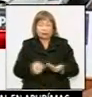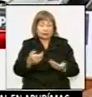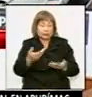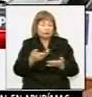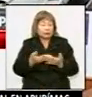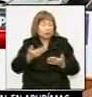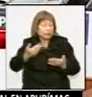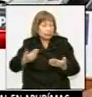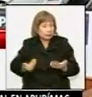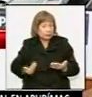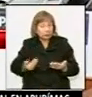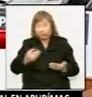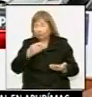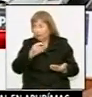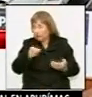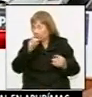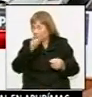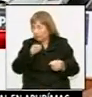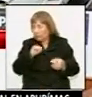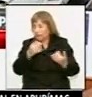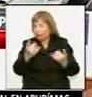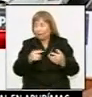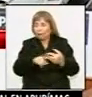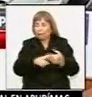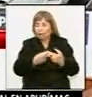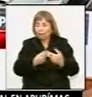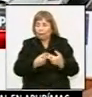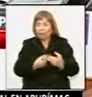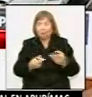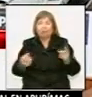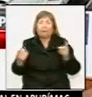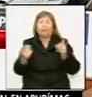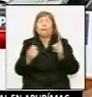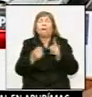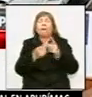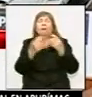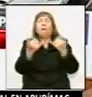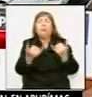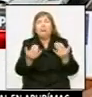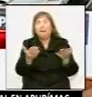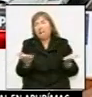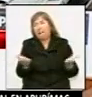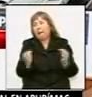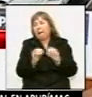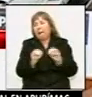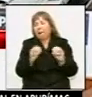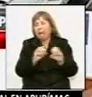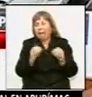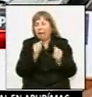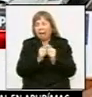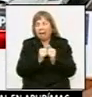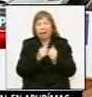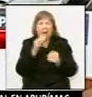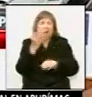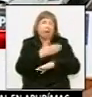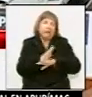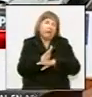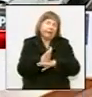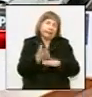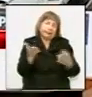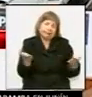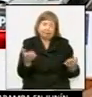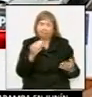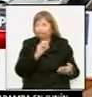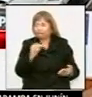allí. Y hoy día recién vamos a encontrar y vamos a reorganizar. Ya, pues, tarde, ¿para qué? Sí